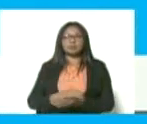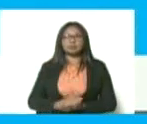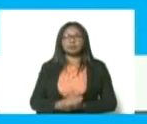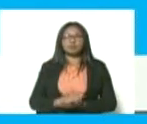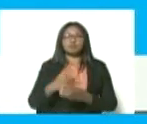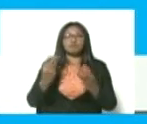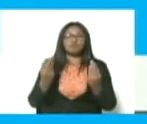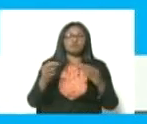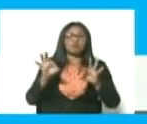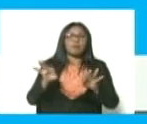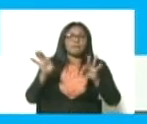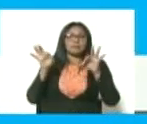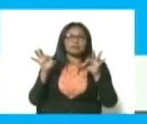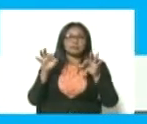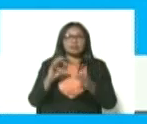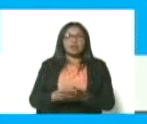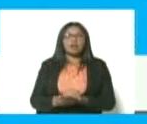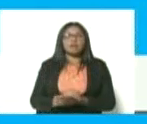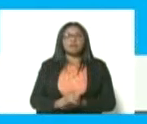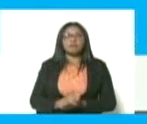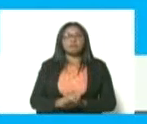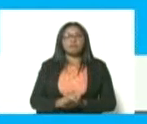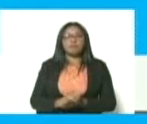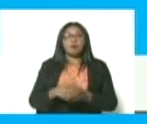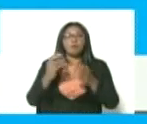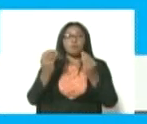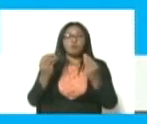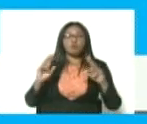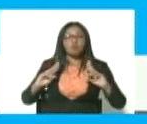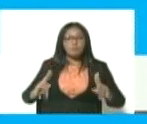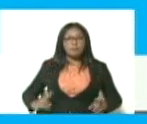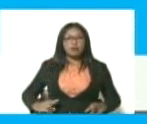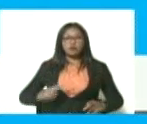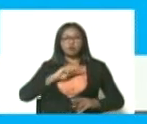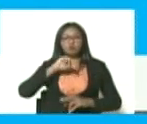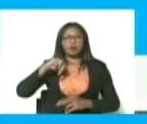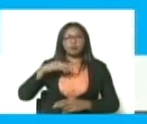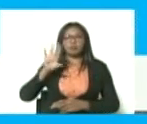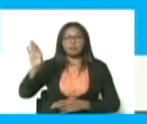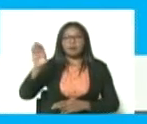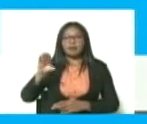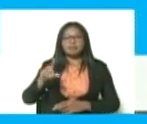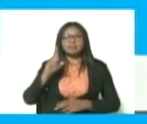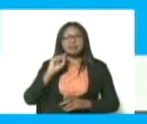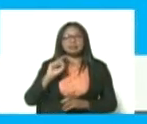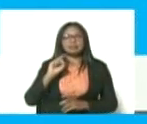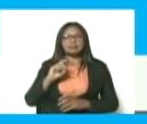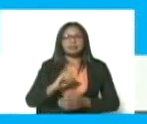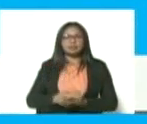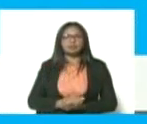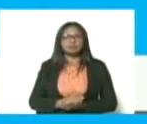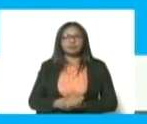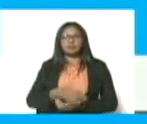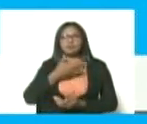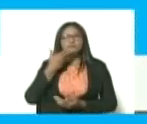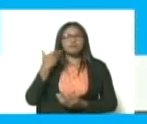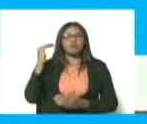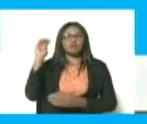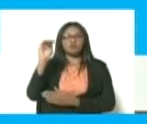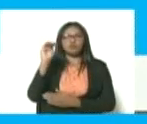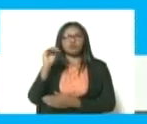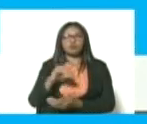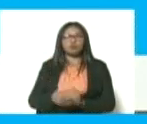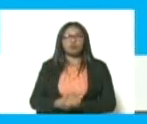muy especial, muy solidario, muy humano, y nuestro país merece un mejor futuro, un